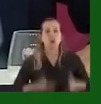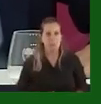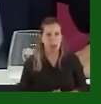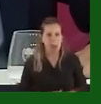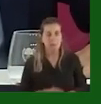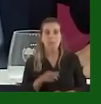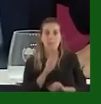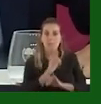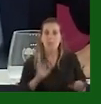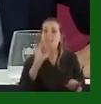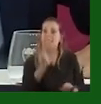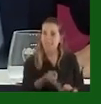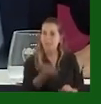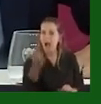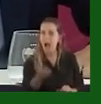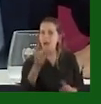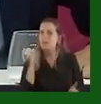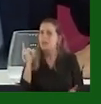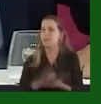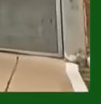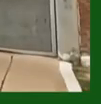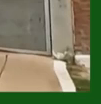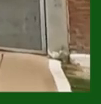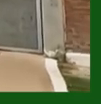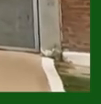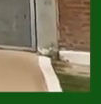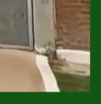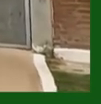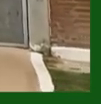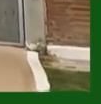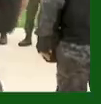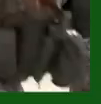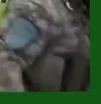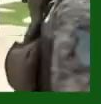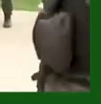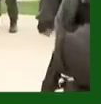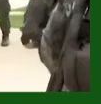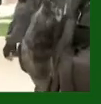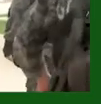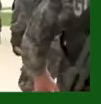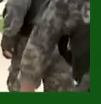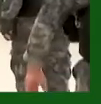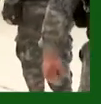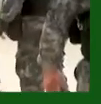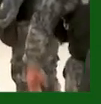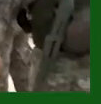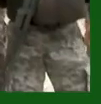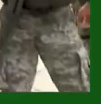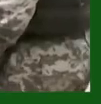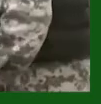con resultados nefastos y además repetir una historia que terminó muy mal para nuestro pueblo así que